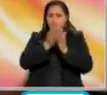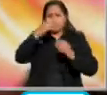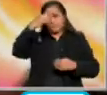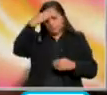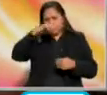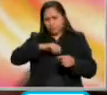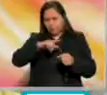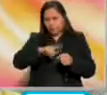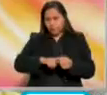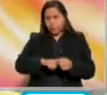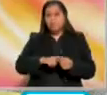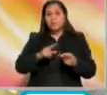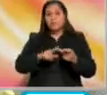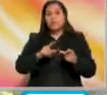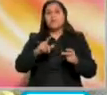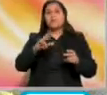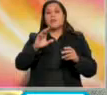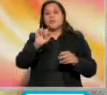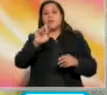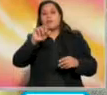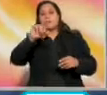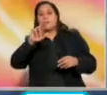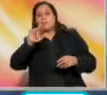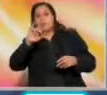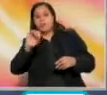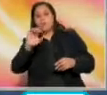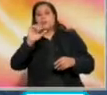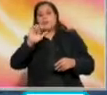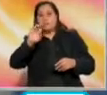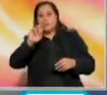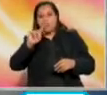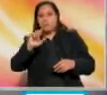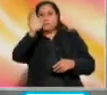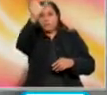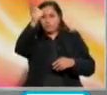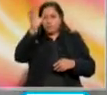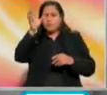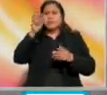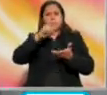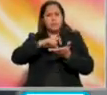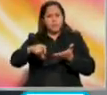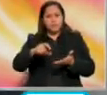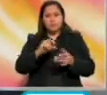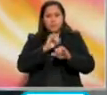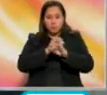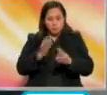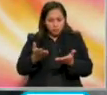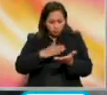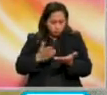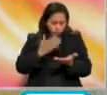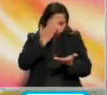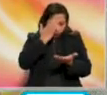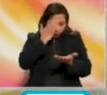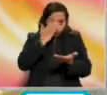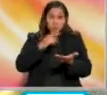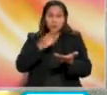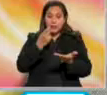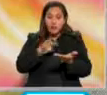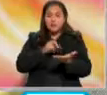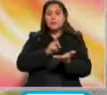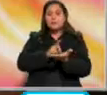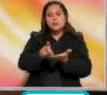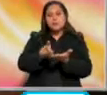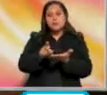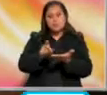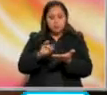especializadas. El Armario Abierto es un lugar donde yo los invito a ir, comprar libros, informarse y de verdad tener también este derecho